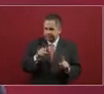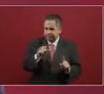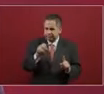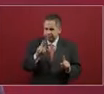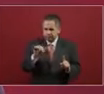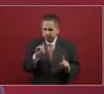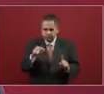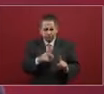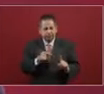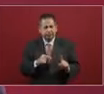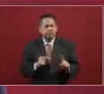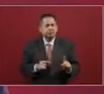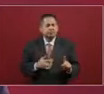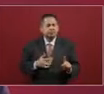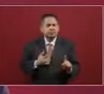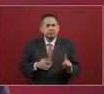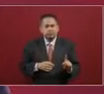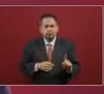en